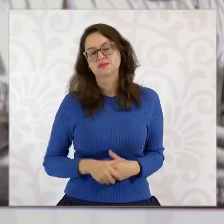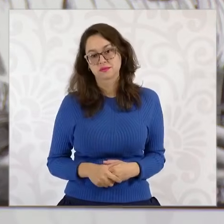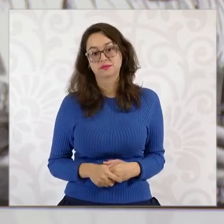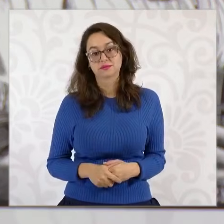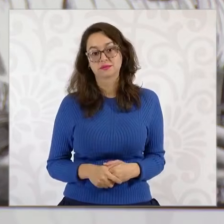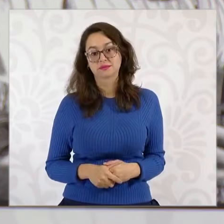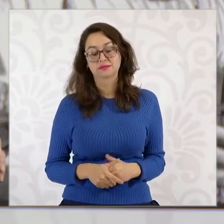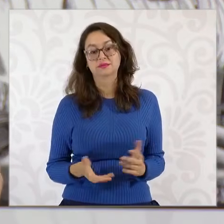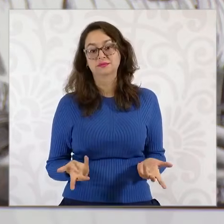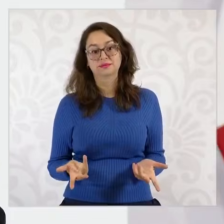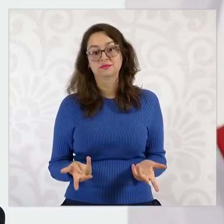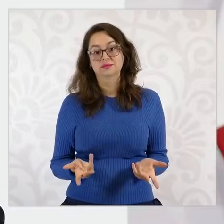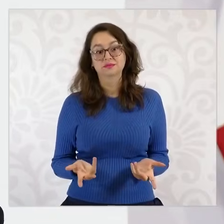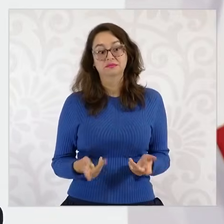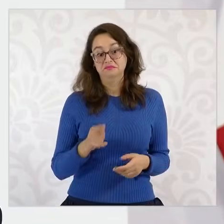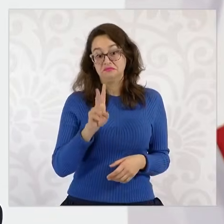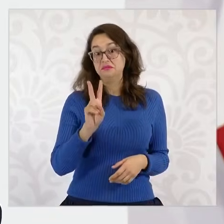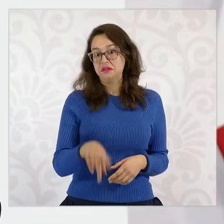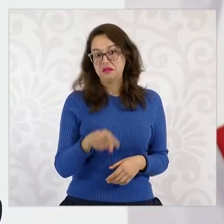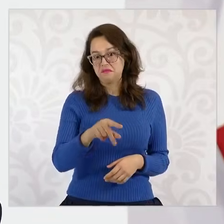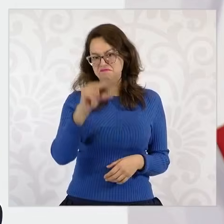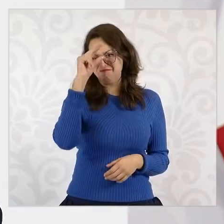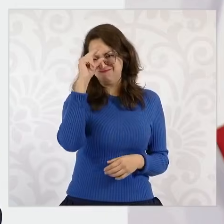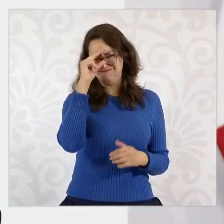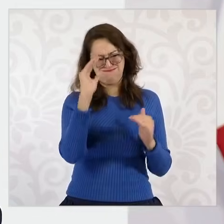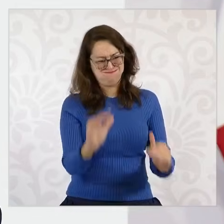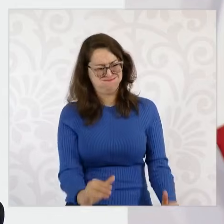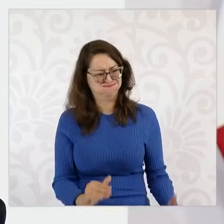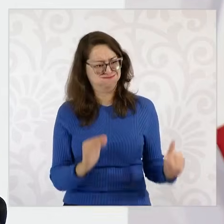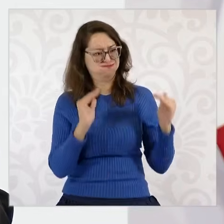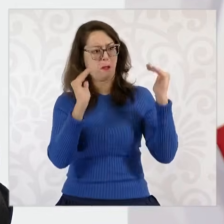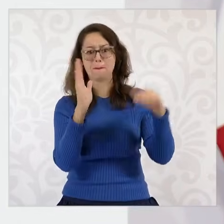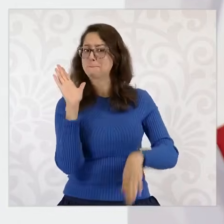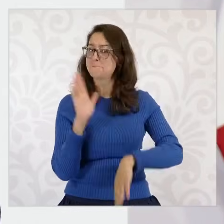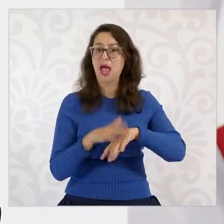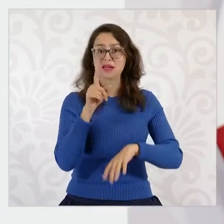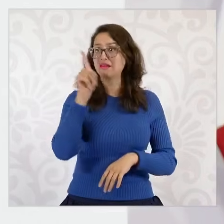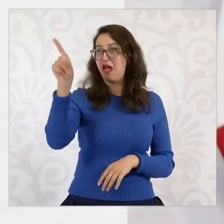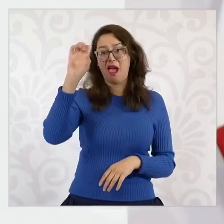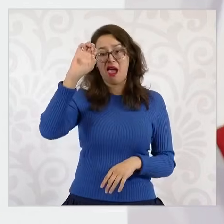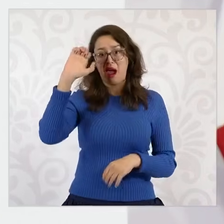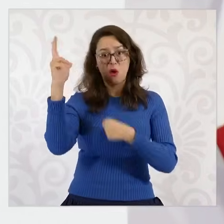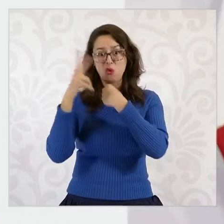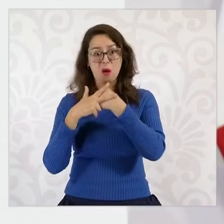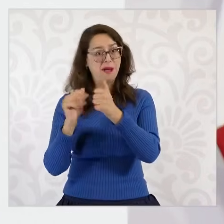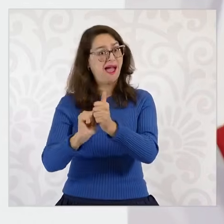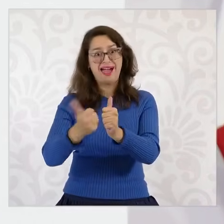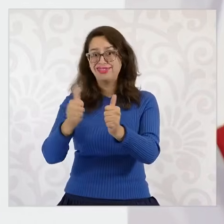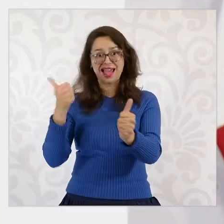incluso mucho más avanzadas en muchos temas que en Europa.